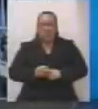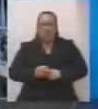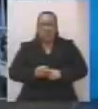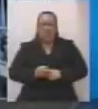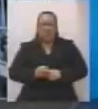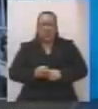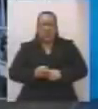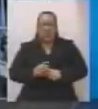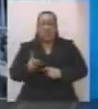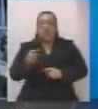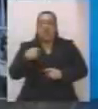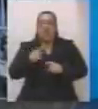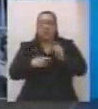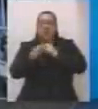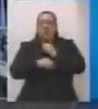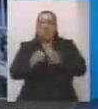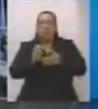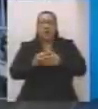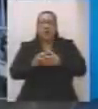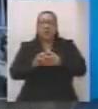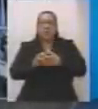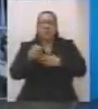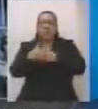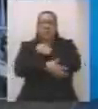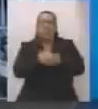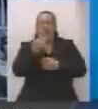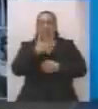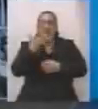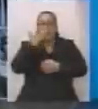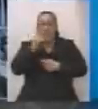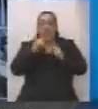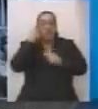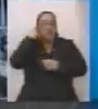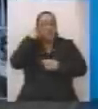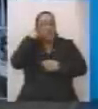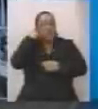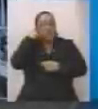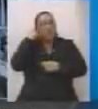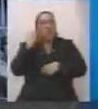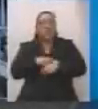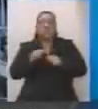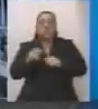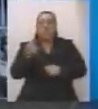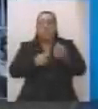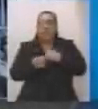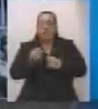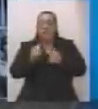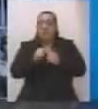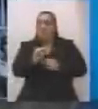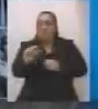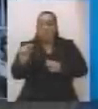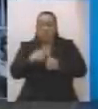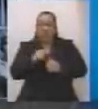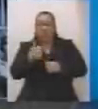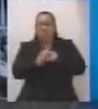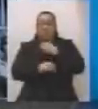de los países más pobres del África, que aún ahora siguen comerciando relativamente poco con